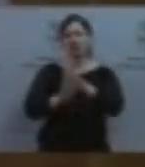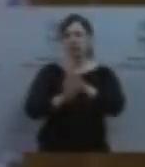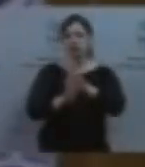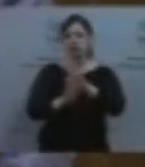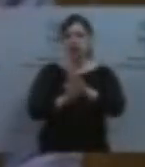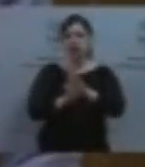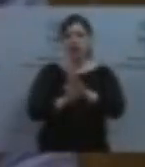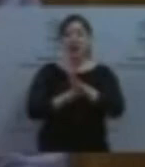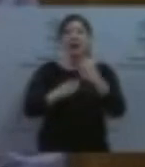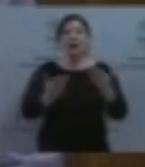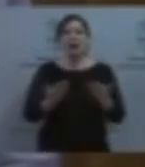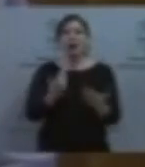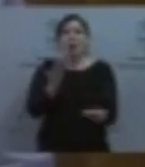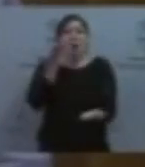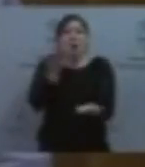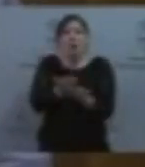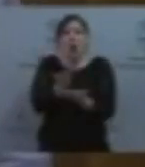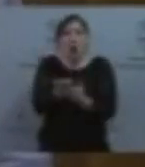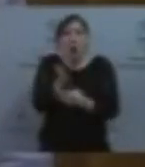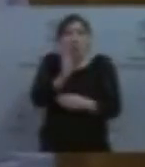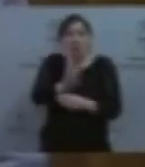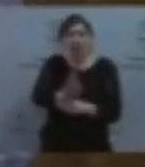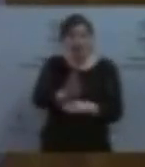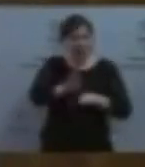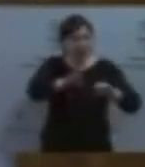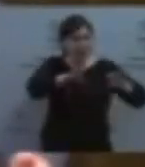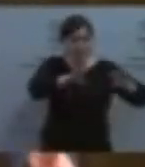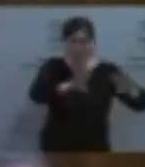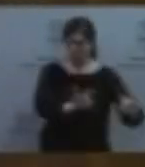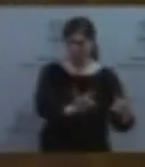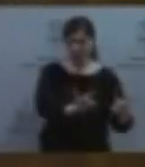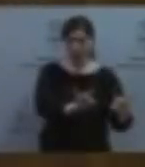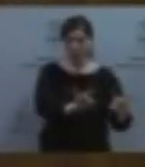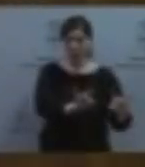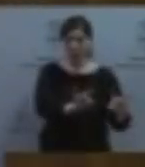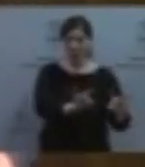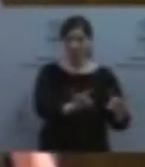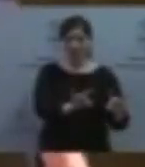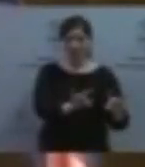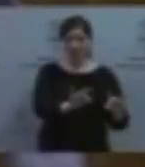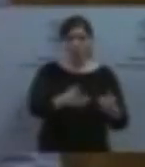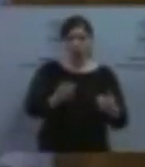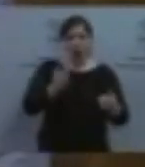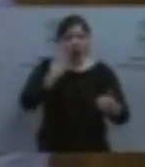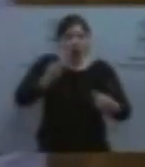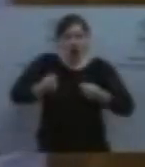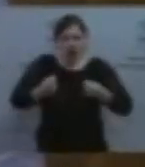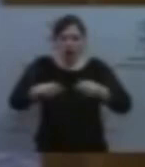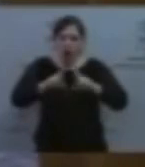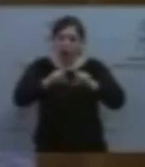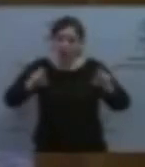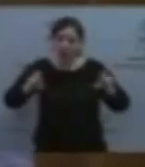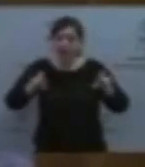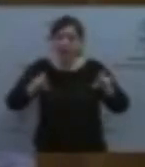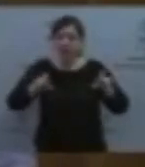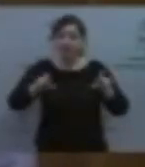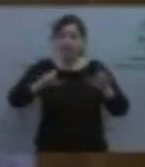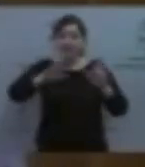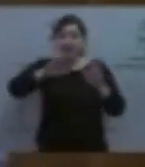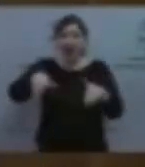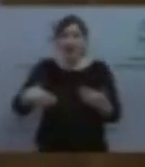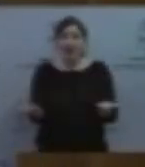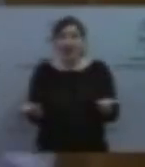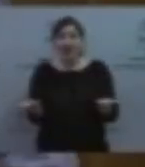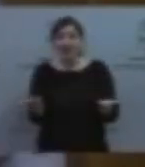y Parter se hizo con el control de la empresa. Quedó por el camino, pues bueno, esa mesa técnica que tendría que haber garantizado